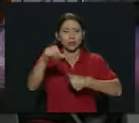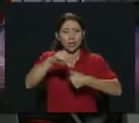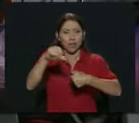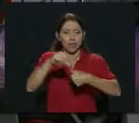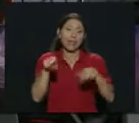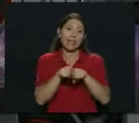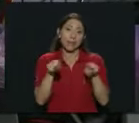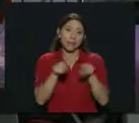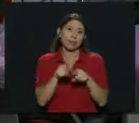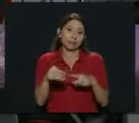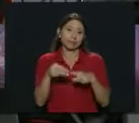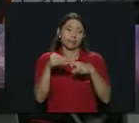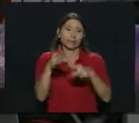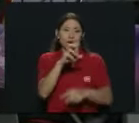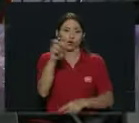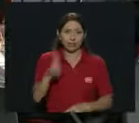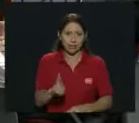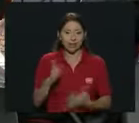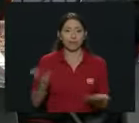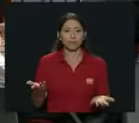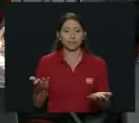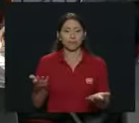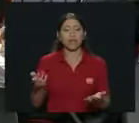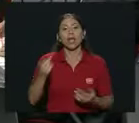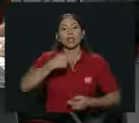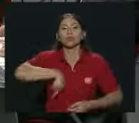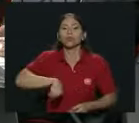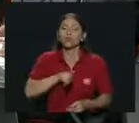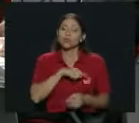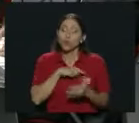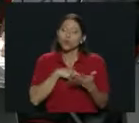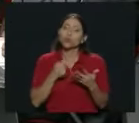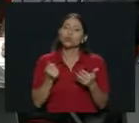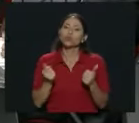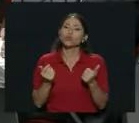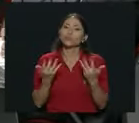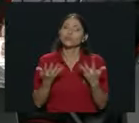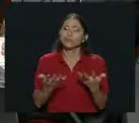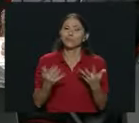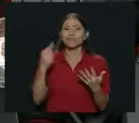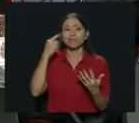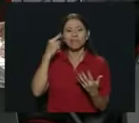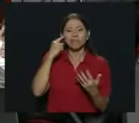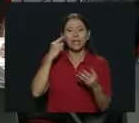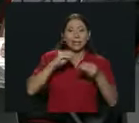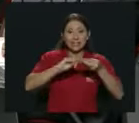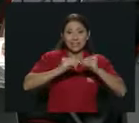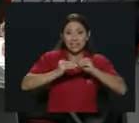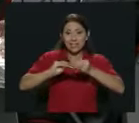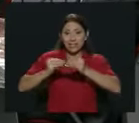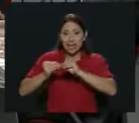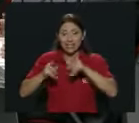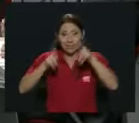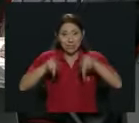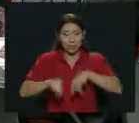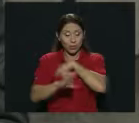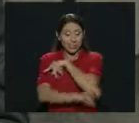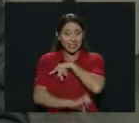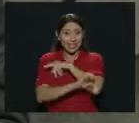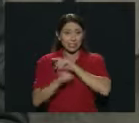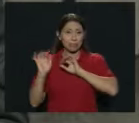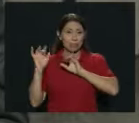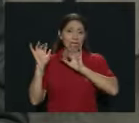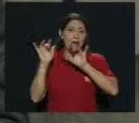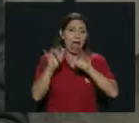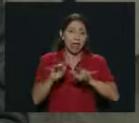supuesto para el caso de Costa Rica. Entonces nosotros básicamente partimos de que las cifras de migrantes de la región son